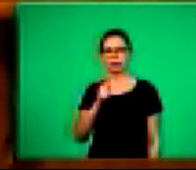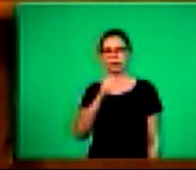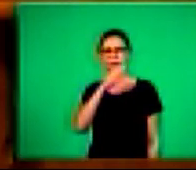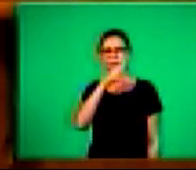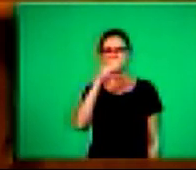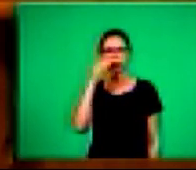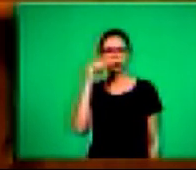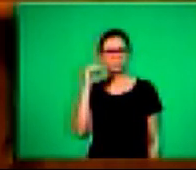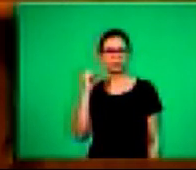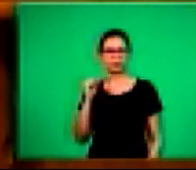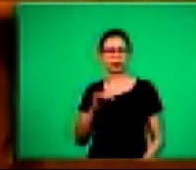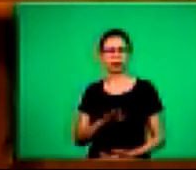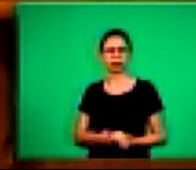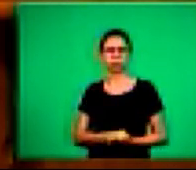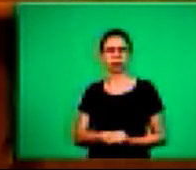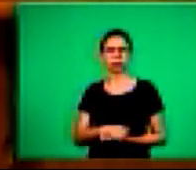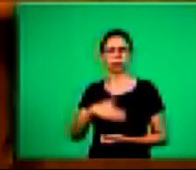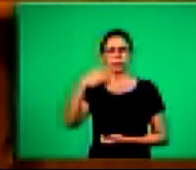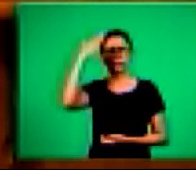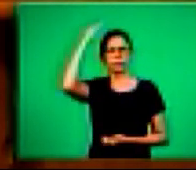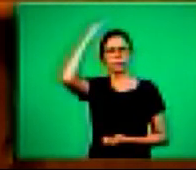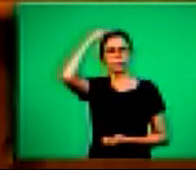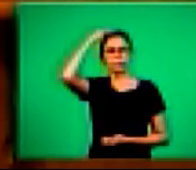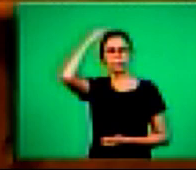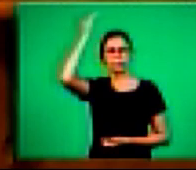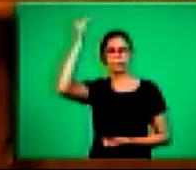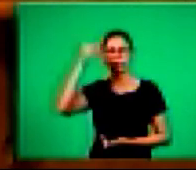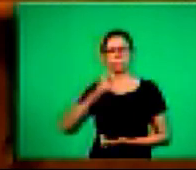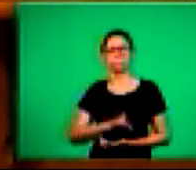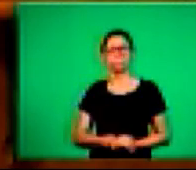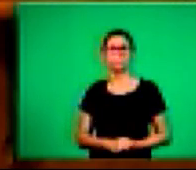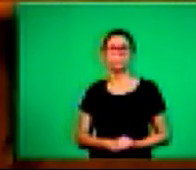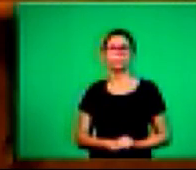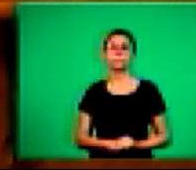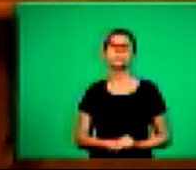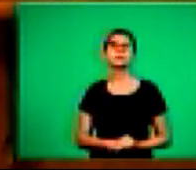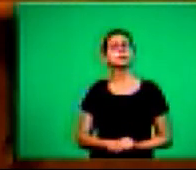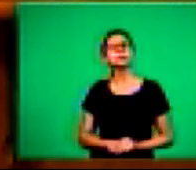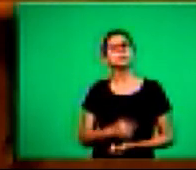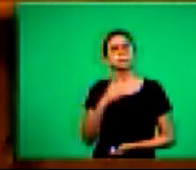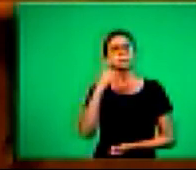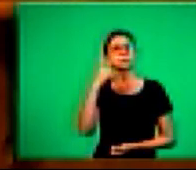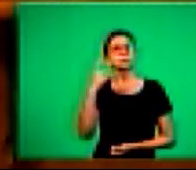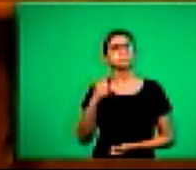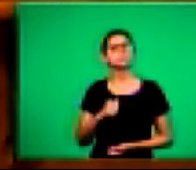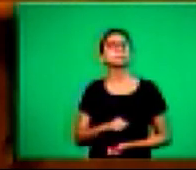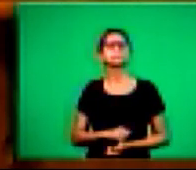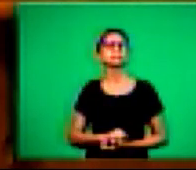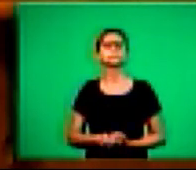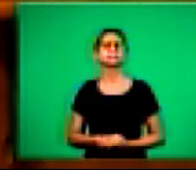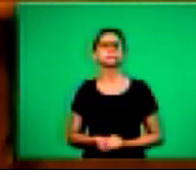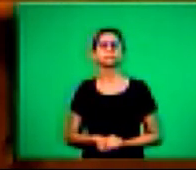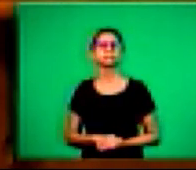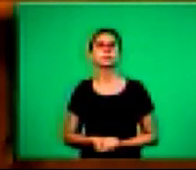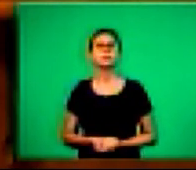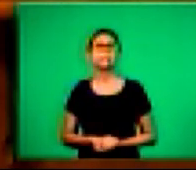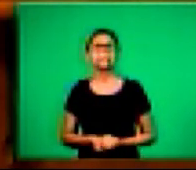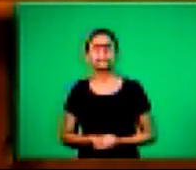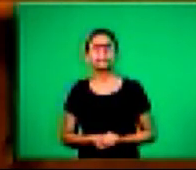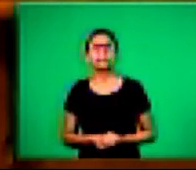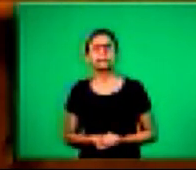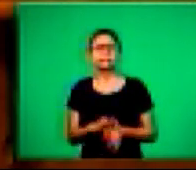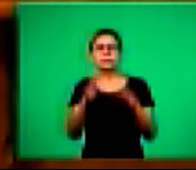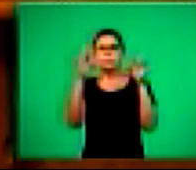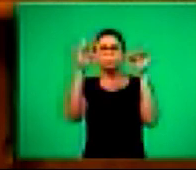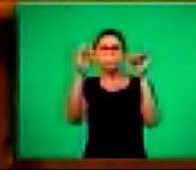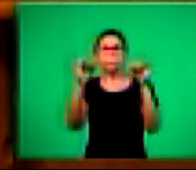capta no polis de paraná y lo que fue lo que llamó la atención es que ella hizo la descripción